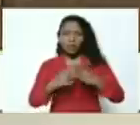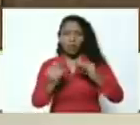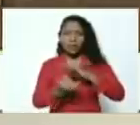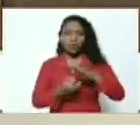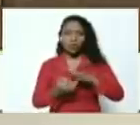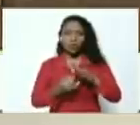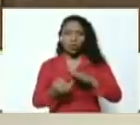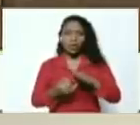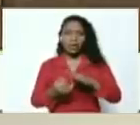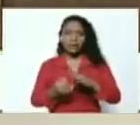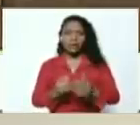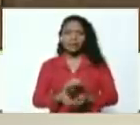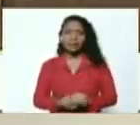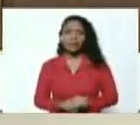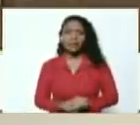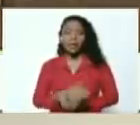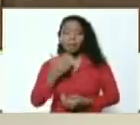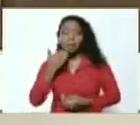las próximas horas